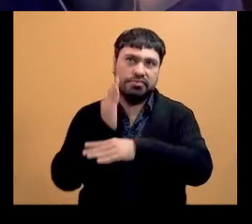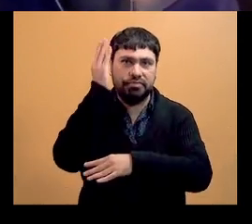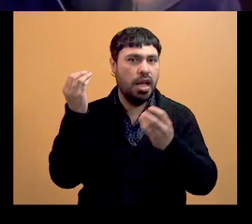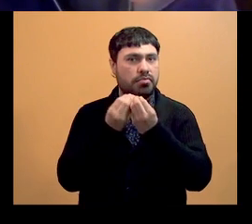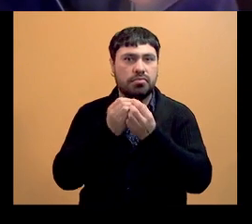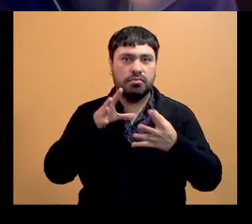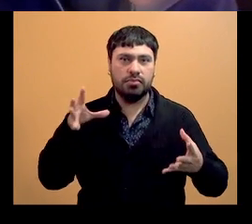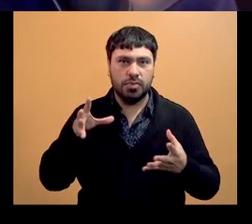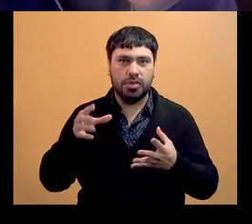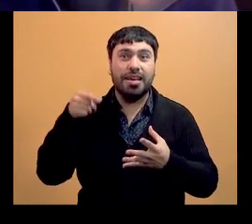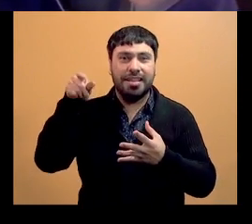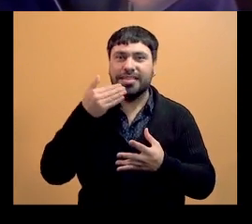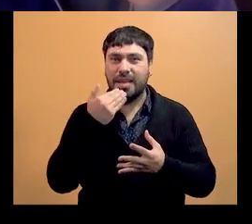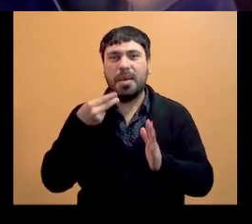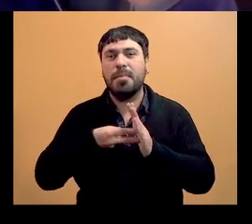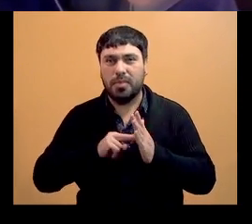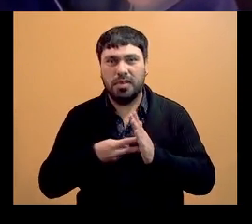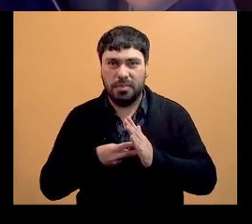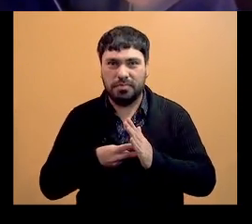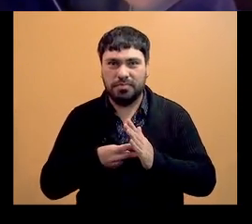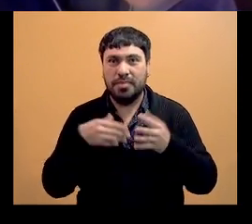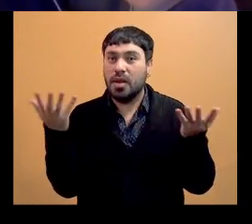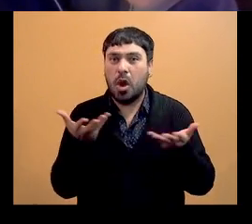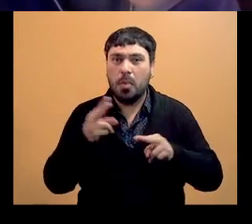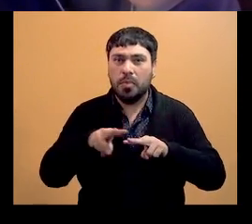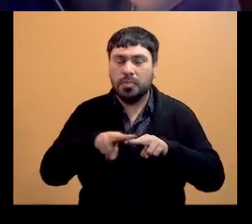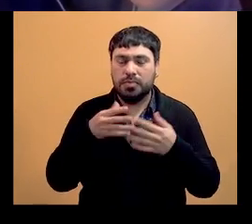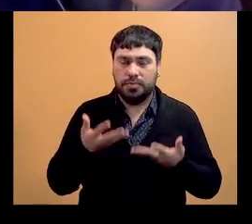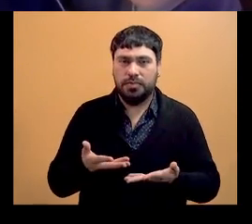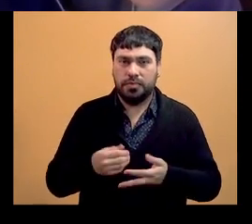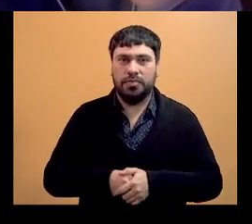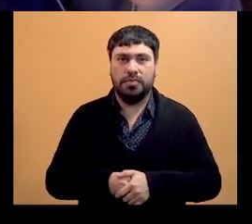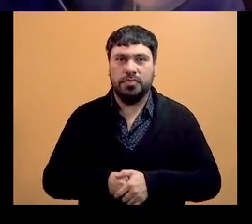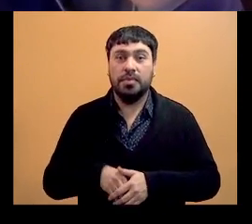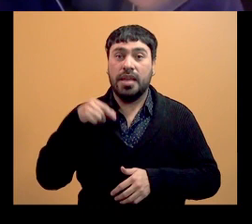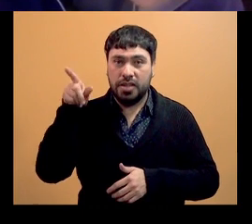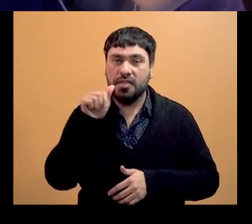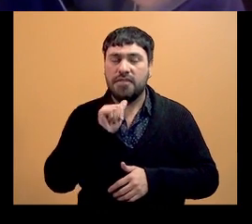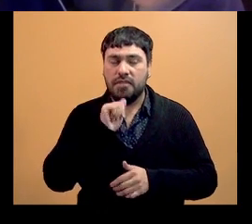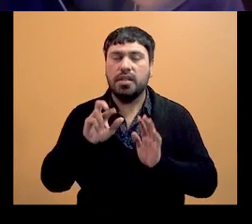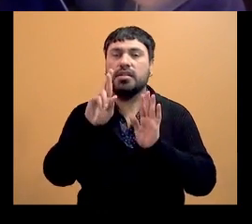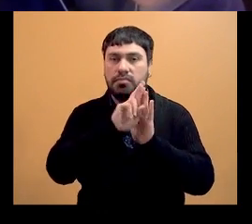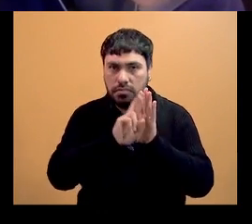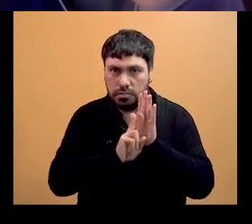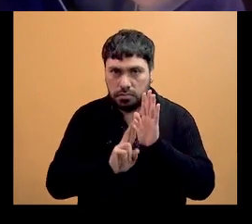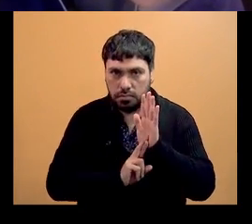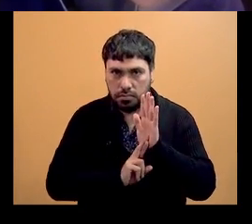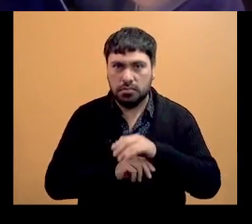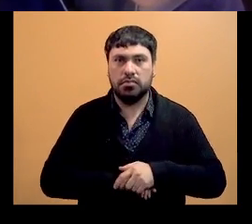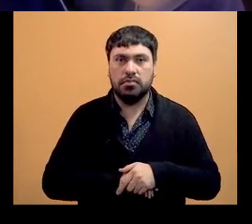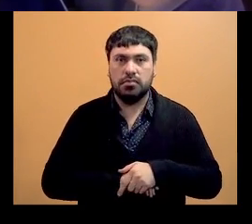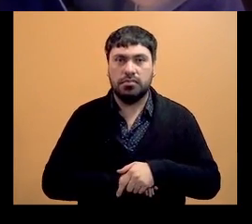arista de problemas que trae para la observación terrestre que se hace del espacio. Así que, sin duda, es un área que tiene que regularse, es un área que